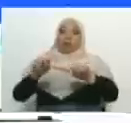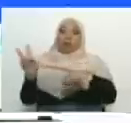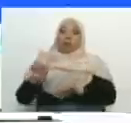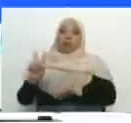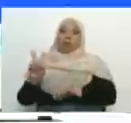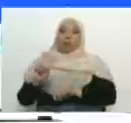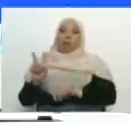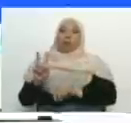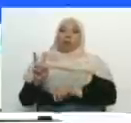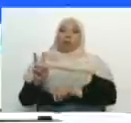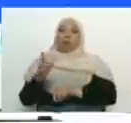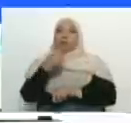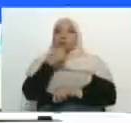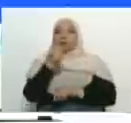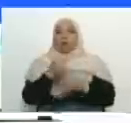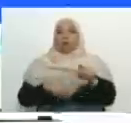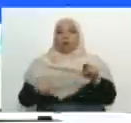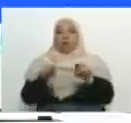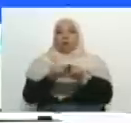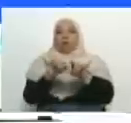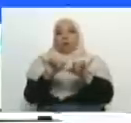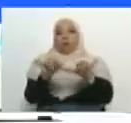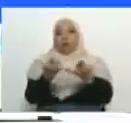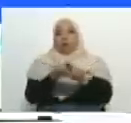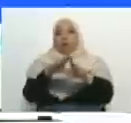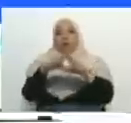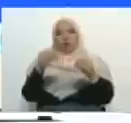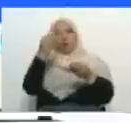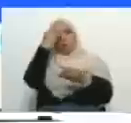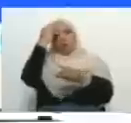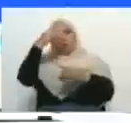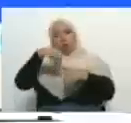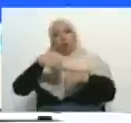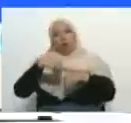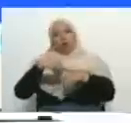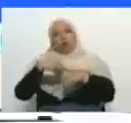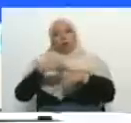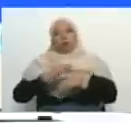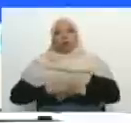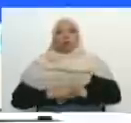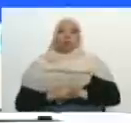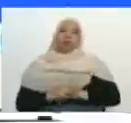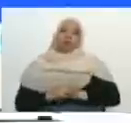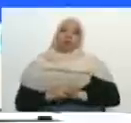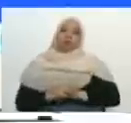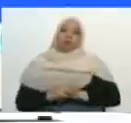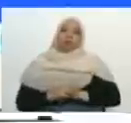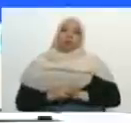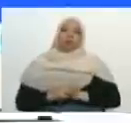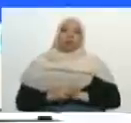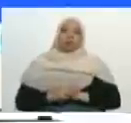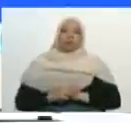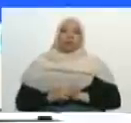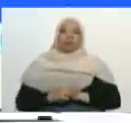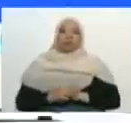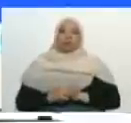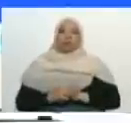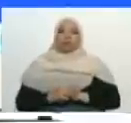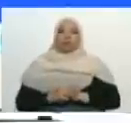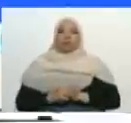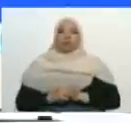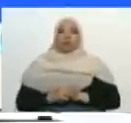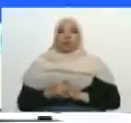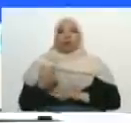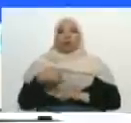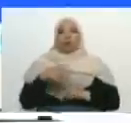Venezuela prácticamente de forma unánime. Y ahí estaban las ovejitas, que no quiebran un